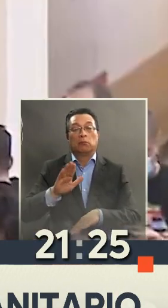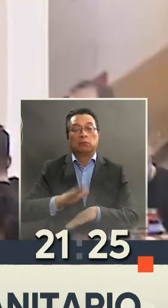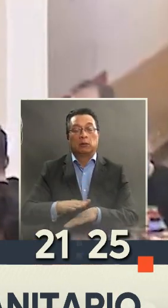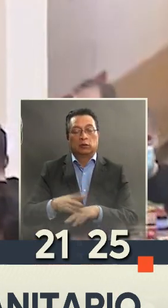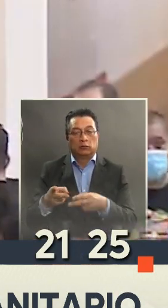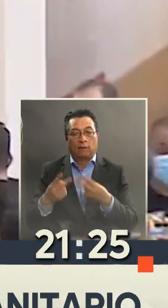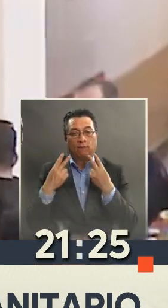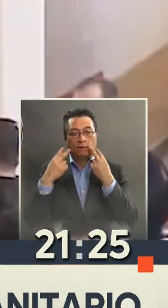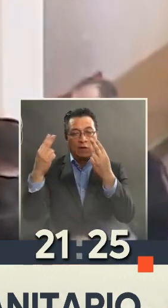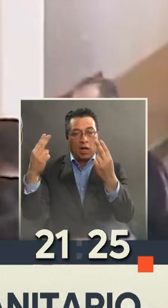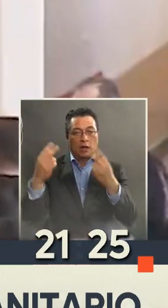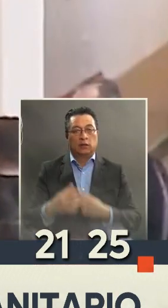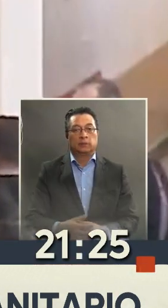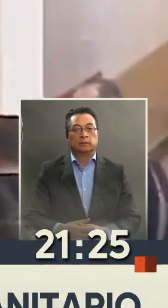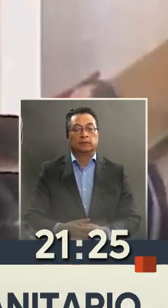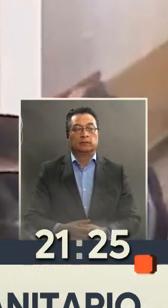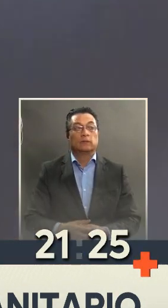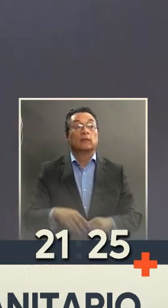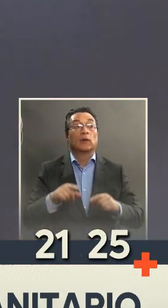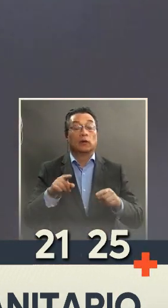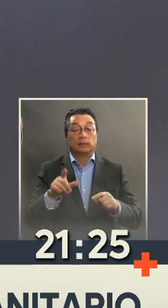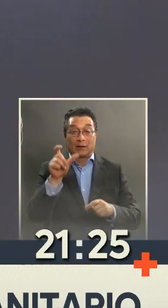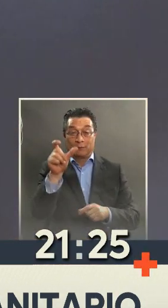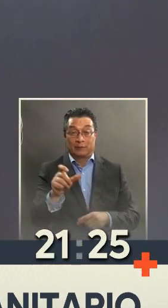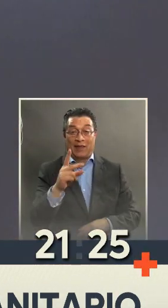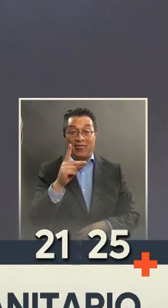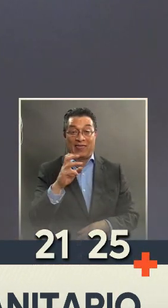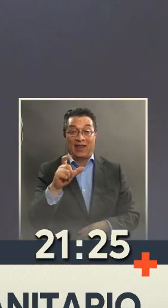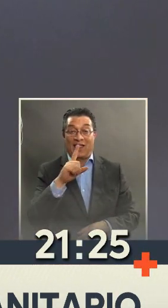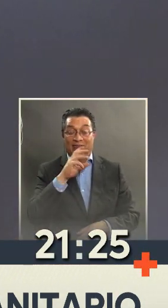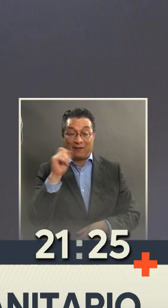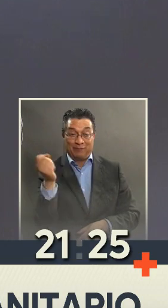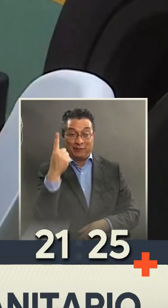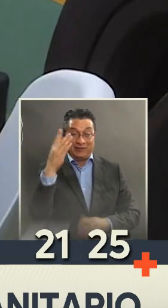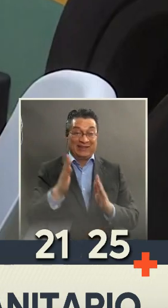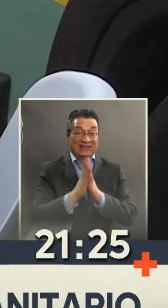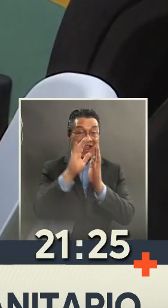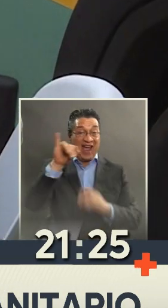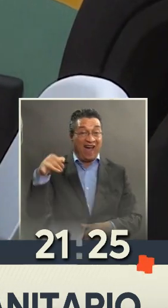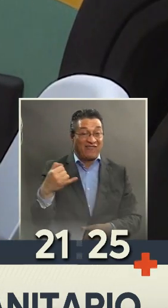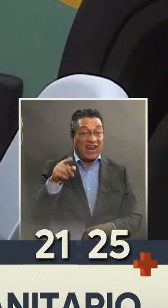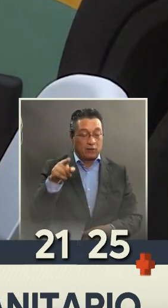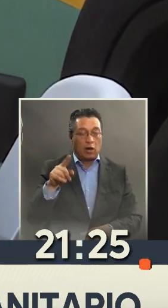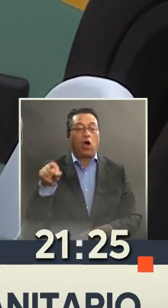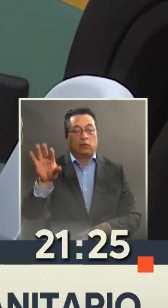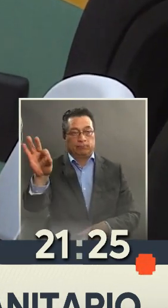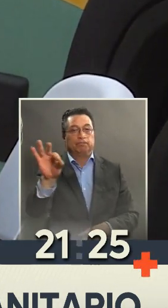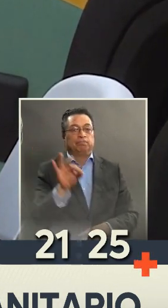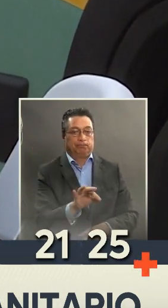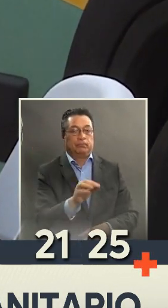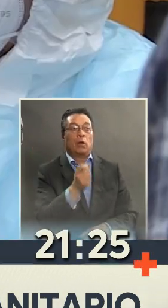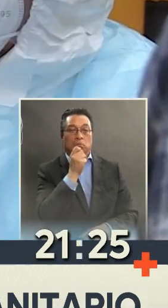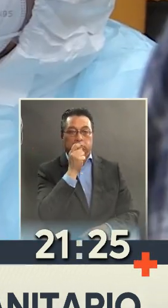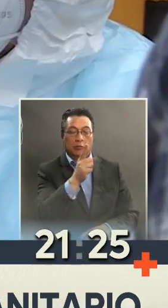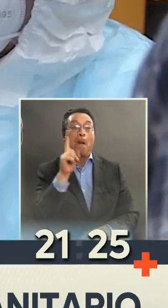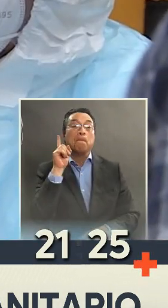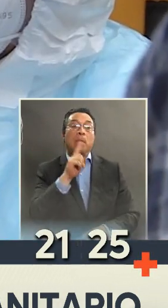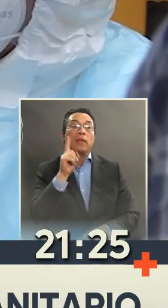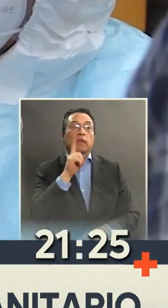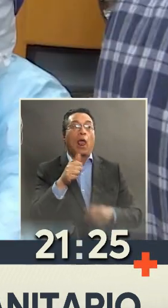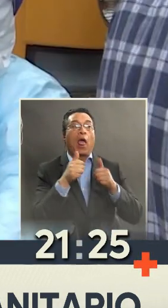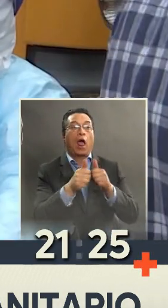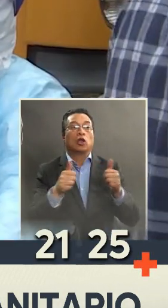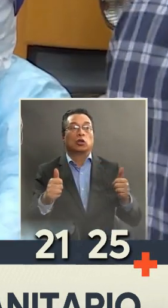viajar. En cuanto a la paciente Delta Cero, este jueves se realizará su formalización, acusada de mentir a las autoridades tras